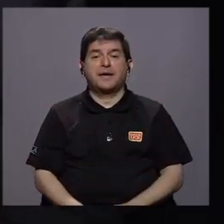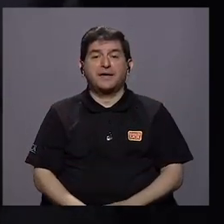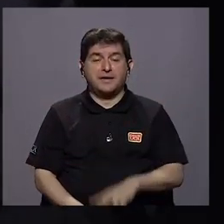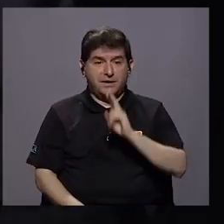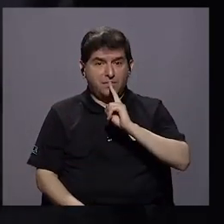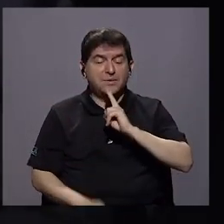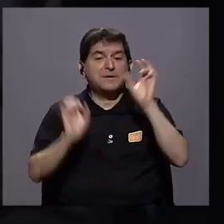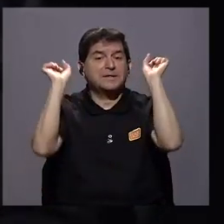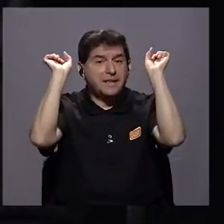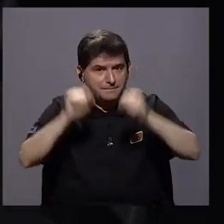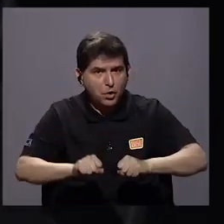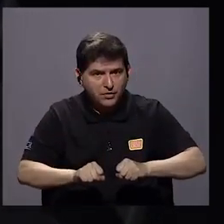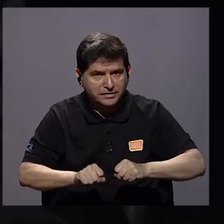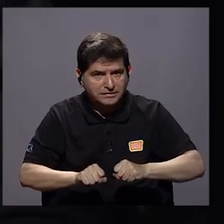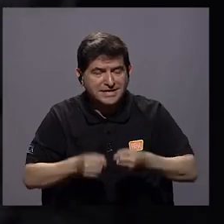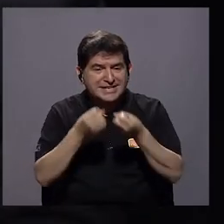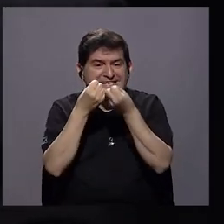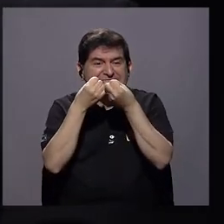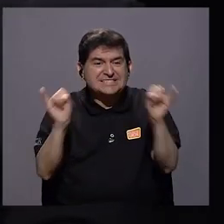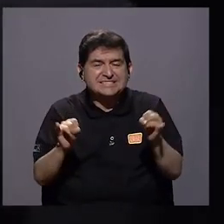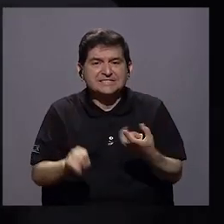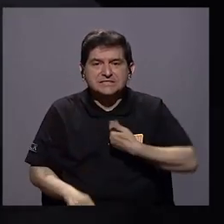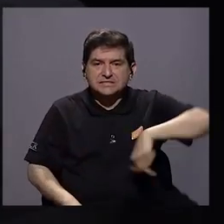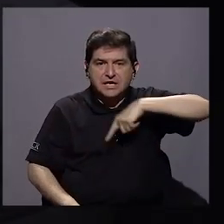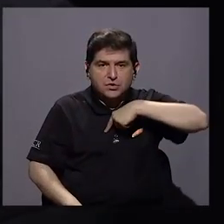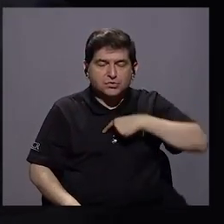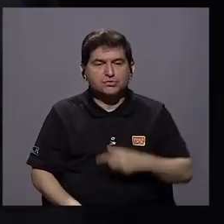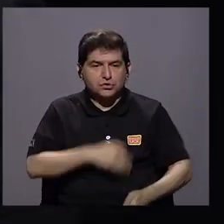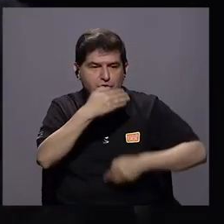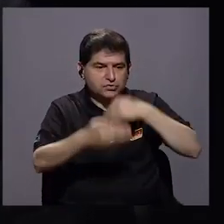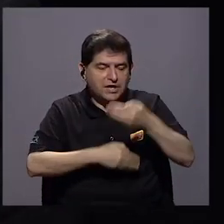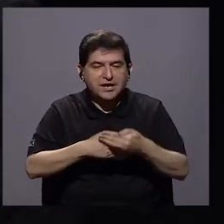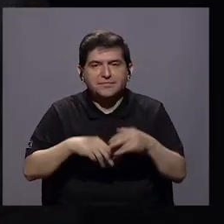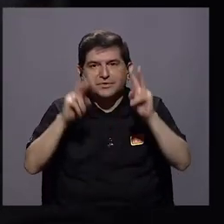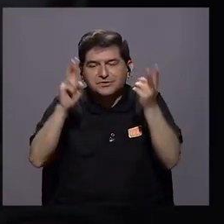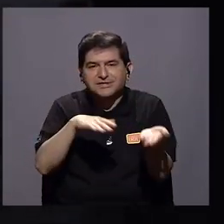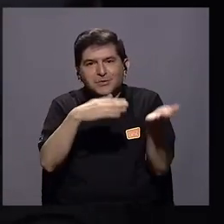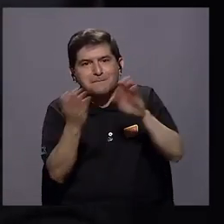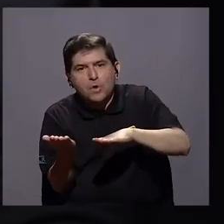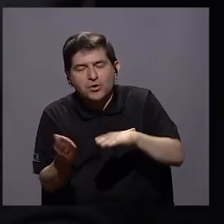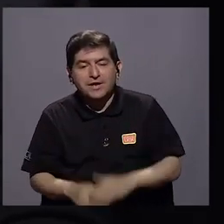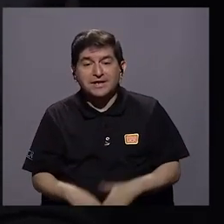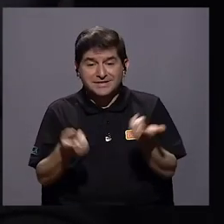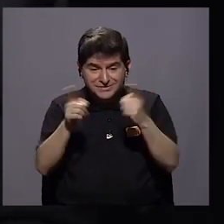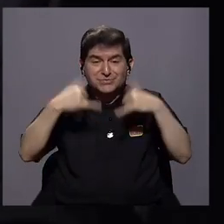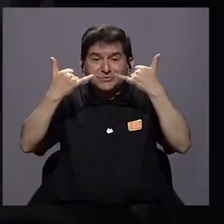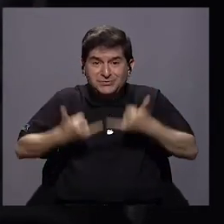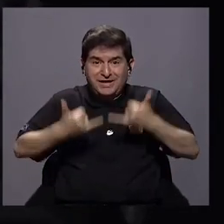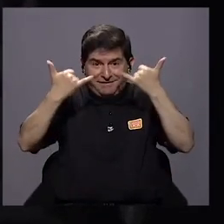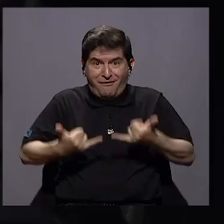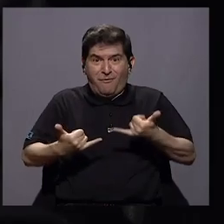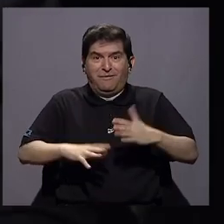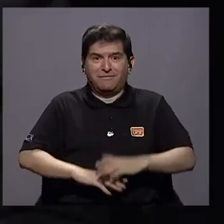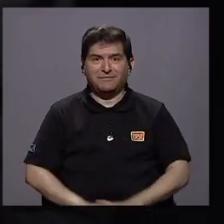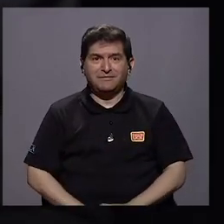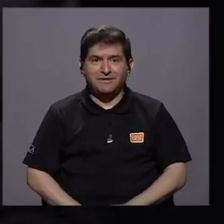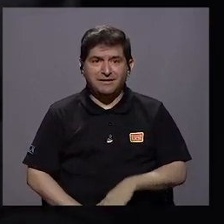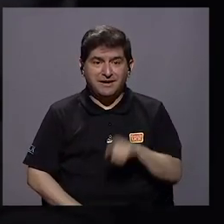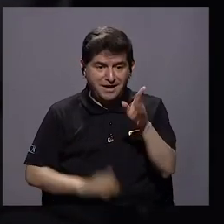donde realmente se pueda, sin tener que morirnos todos en el intento, ¿verdad? Que eso es lo que está sucediendo en estos